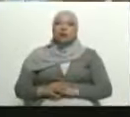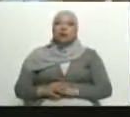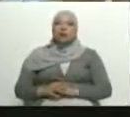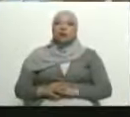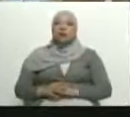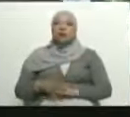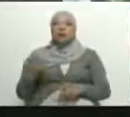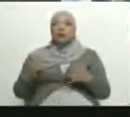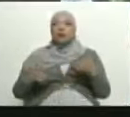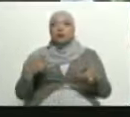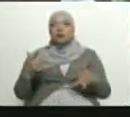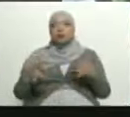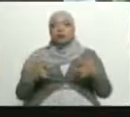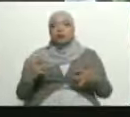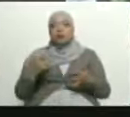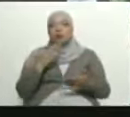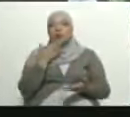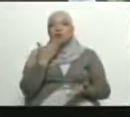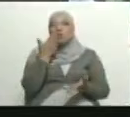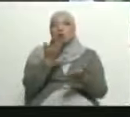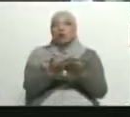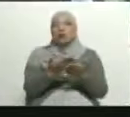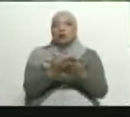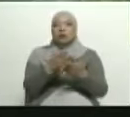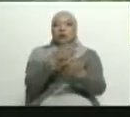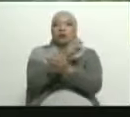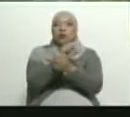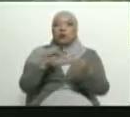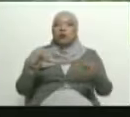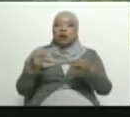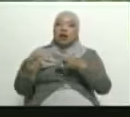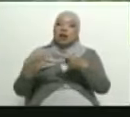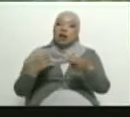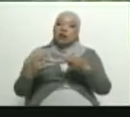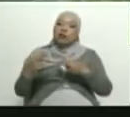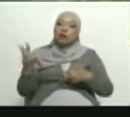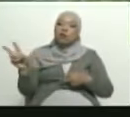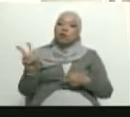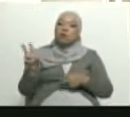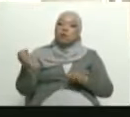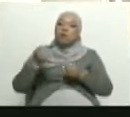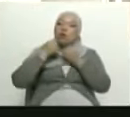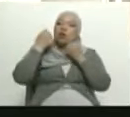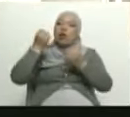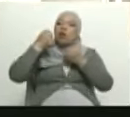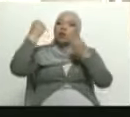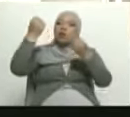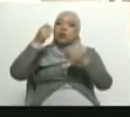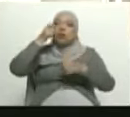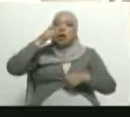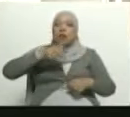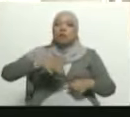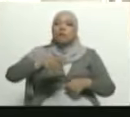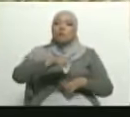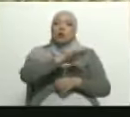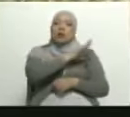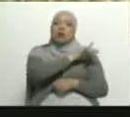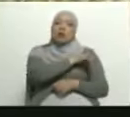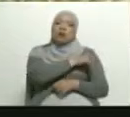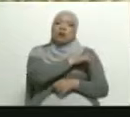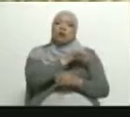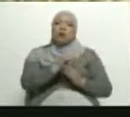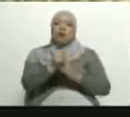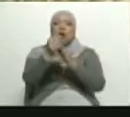Durante el evento se entregó un documento que muestra el compromiso de la población venezolana con la lucha incansable del pueblo palestino por el